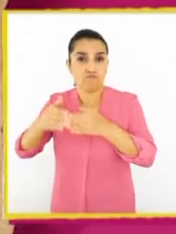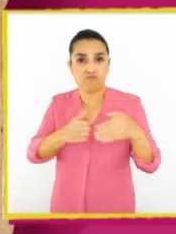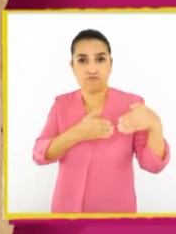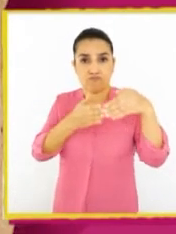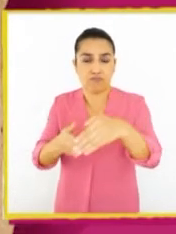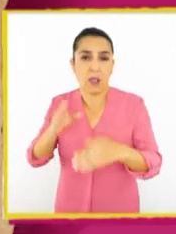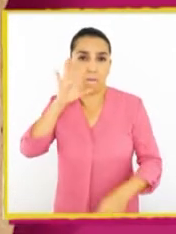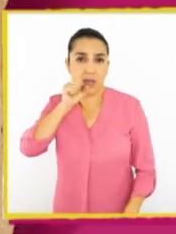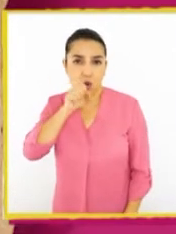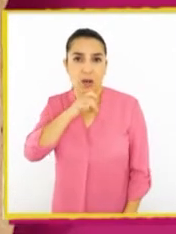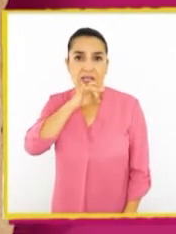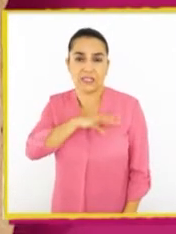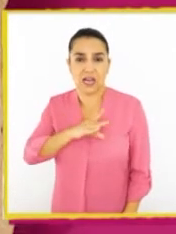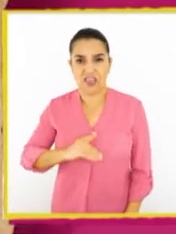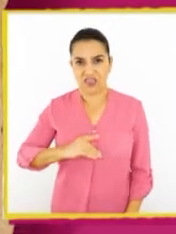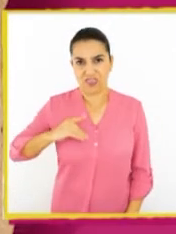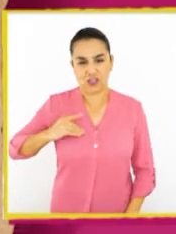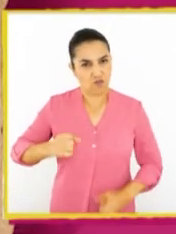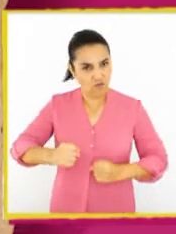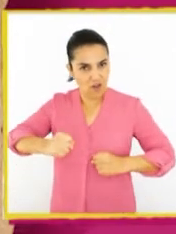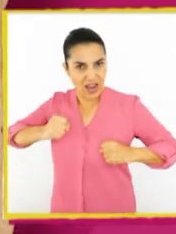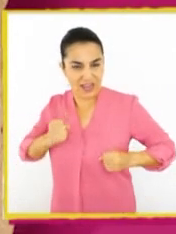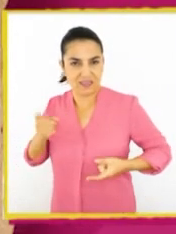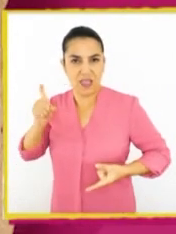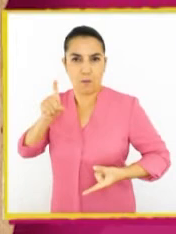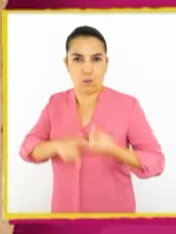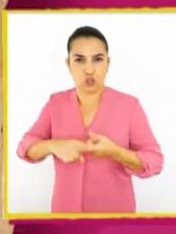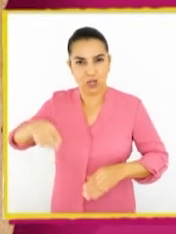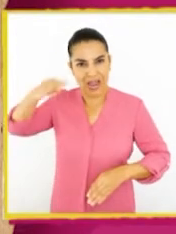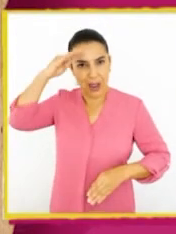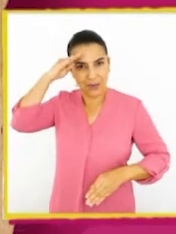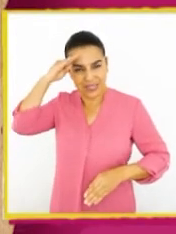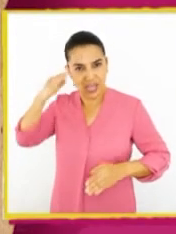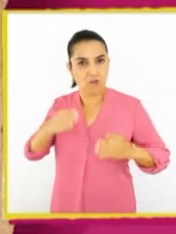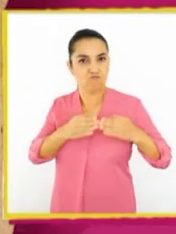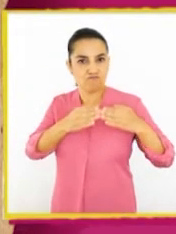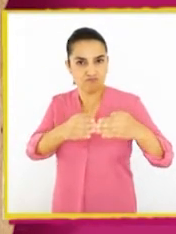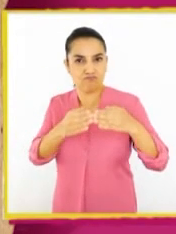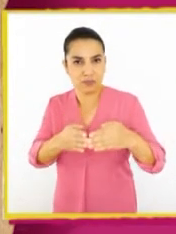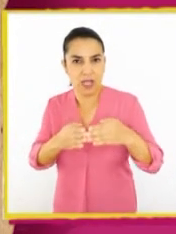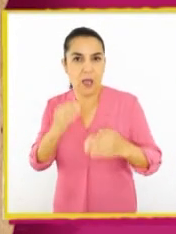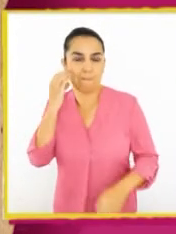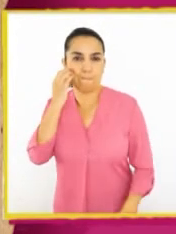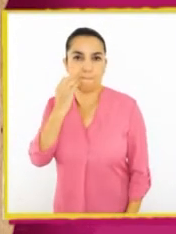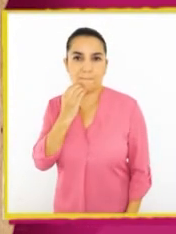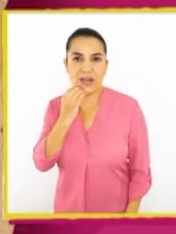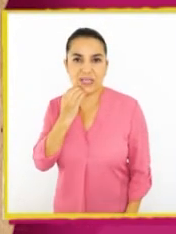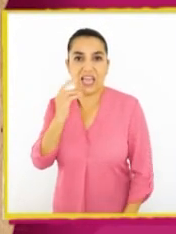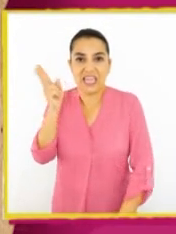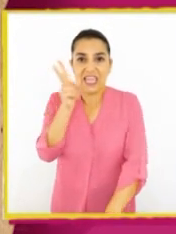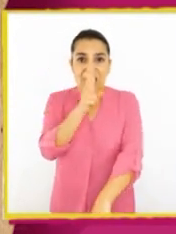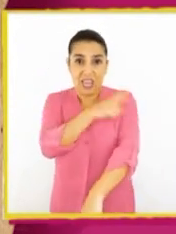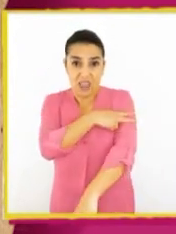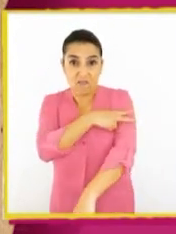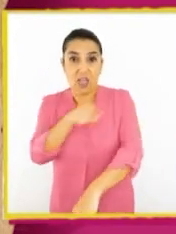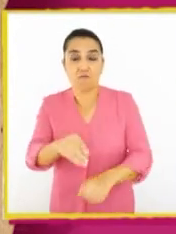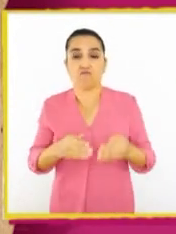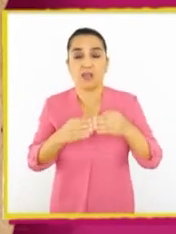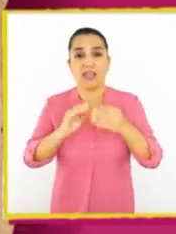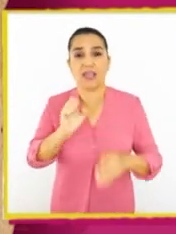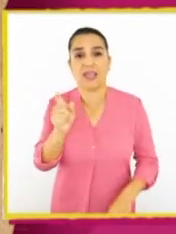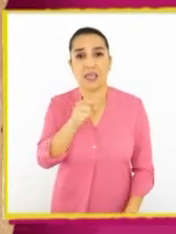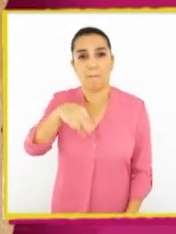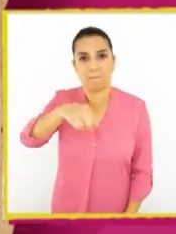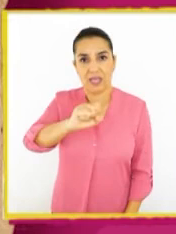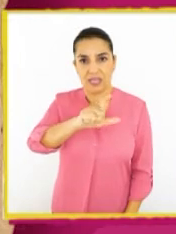y chilenas, su digno y valeroso esposo, el capitán de la fragata don Arturo Prat, comandante de la Esmeralda, fue,